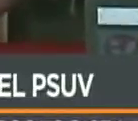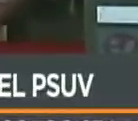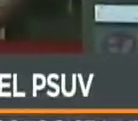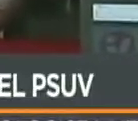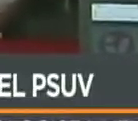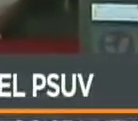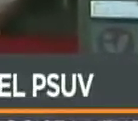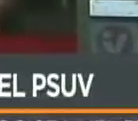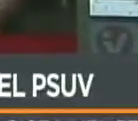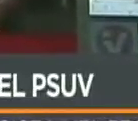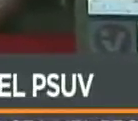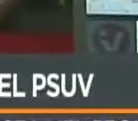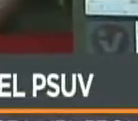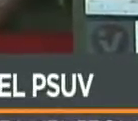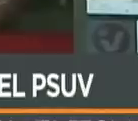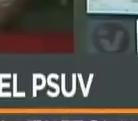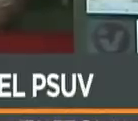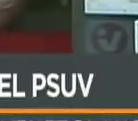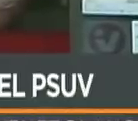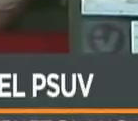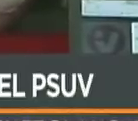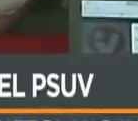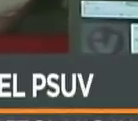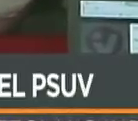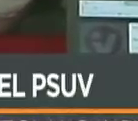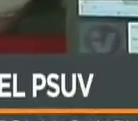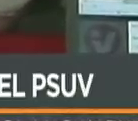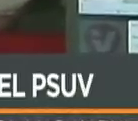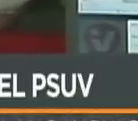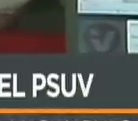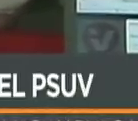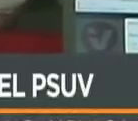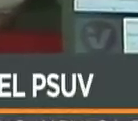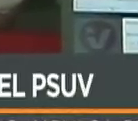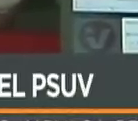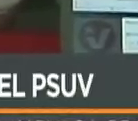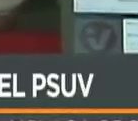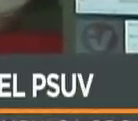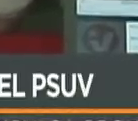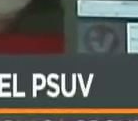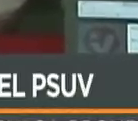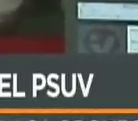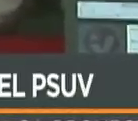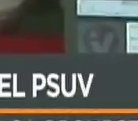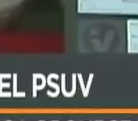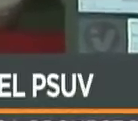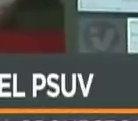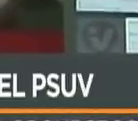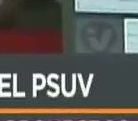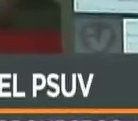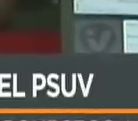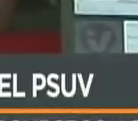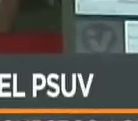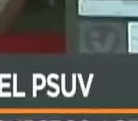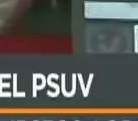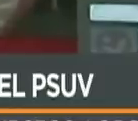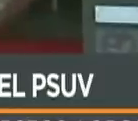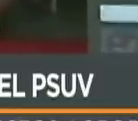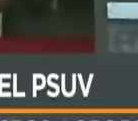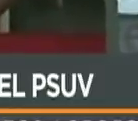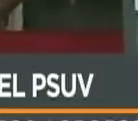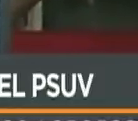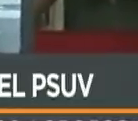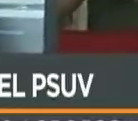pasado 27 de febrero del presente año, rodeado de pueblo. Ese es el compromiso. Ha llamado también el